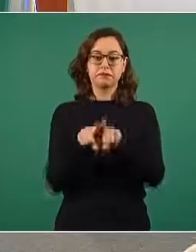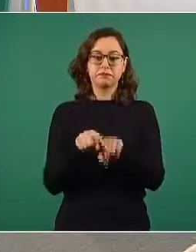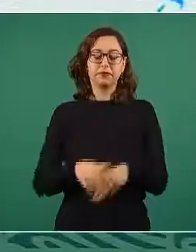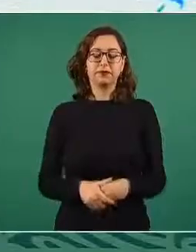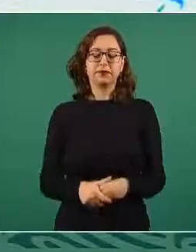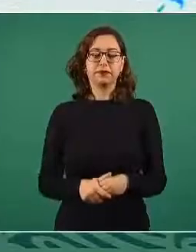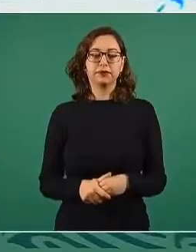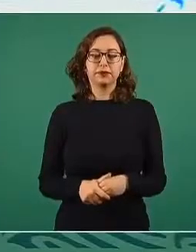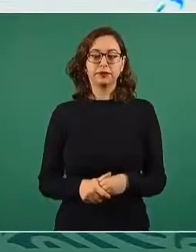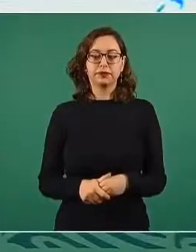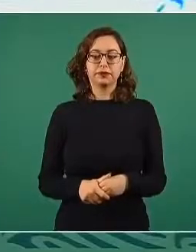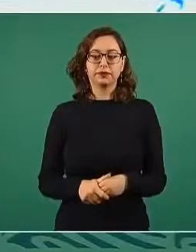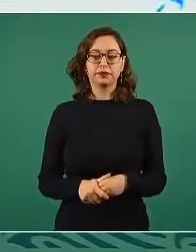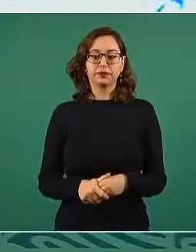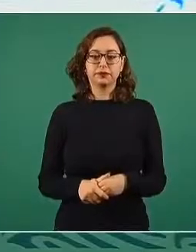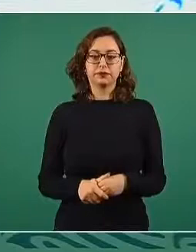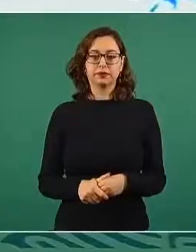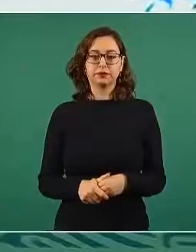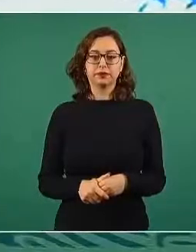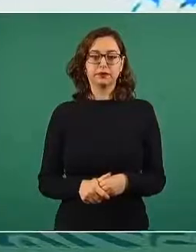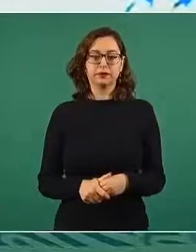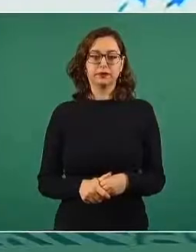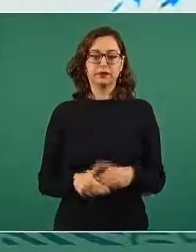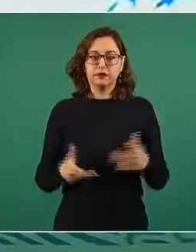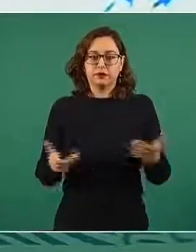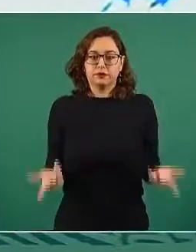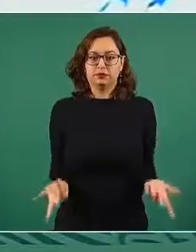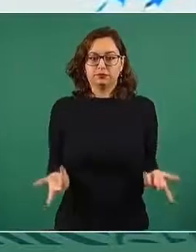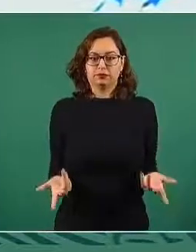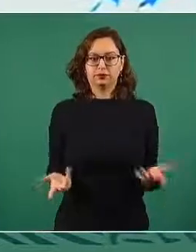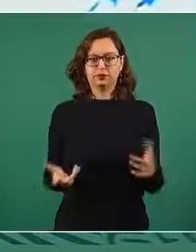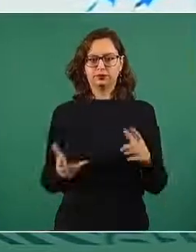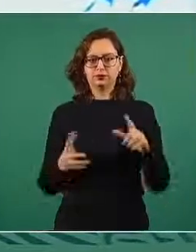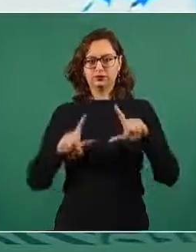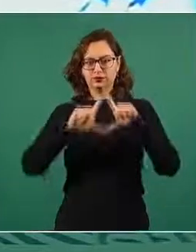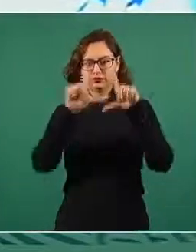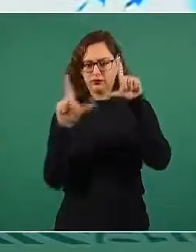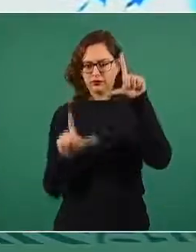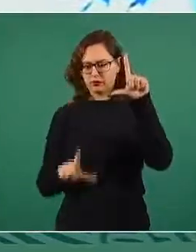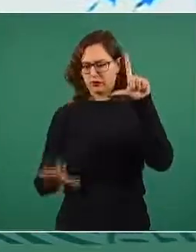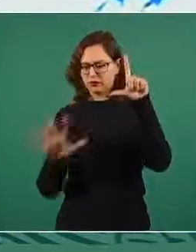Entonces, ¿por qué el desarrollo de esta región también?